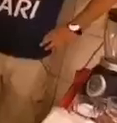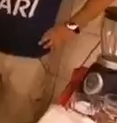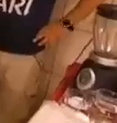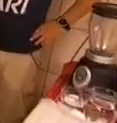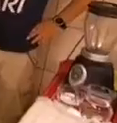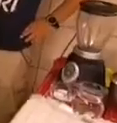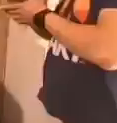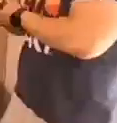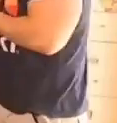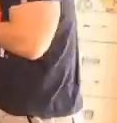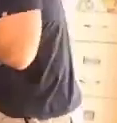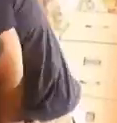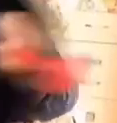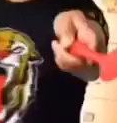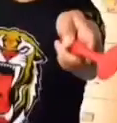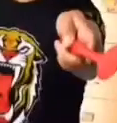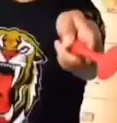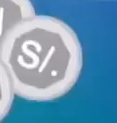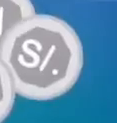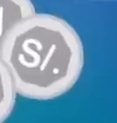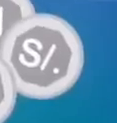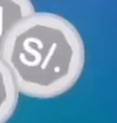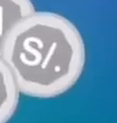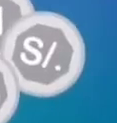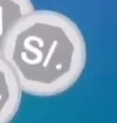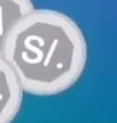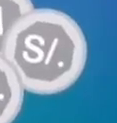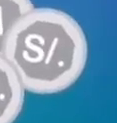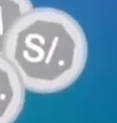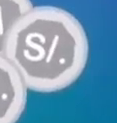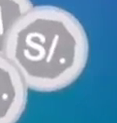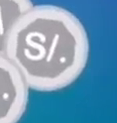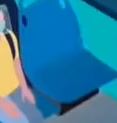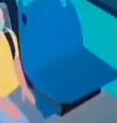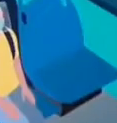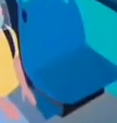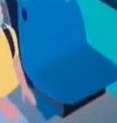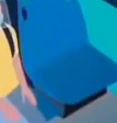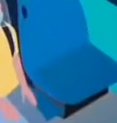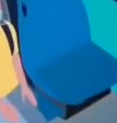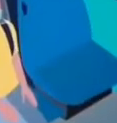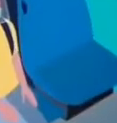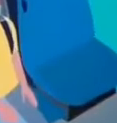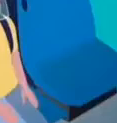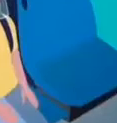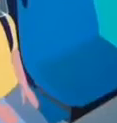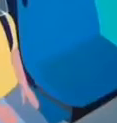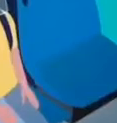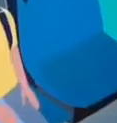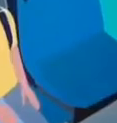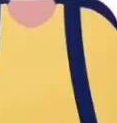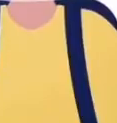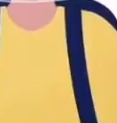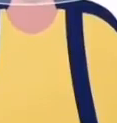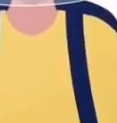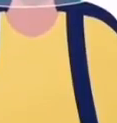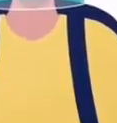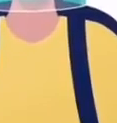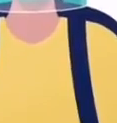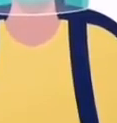Las historias detrás de las personas. Por el servicio antes de subir al vehículo y viaja únicamente